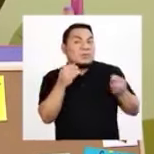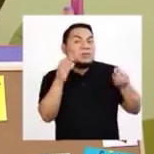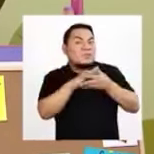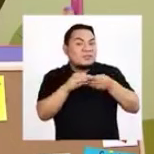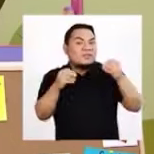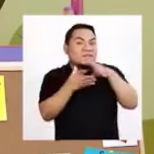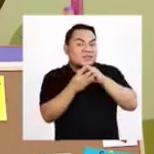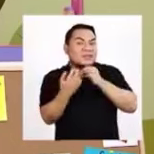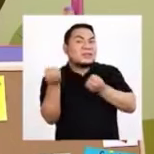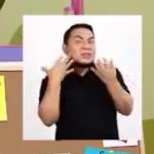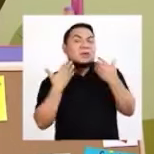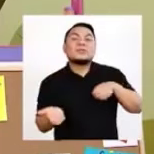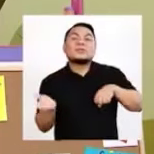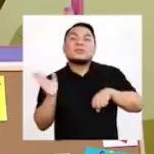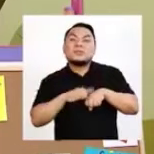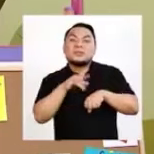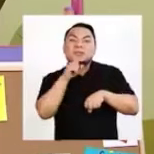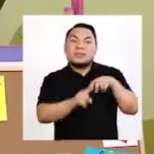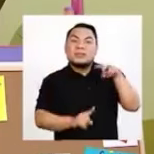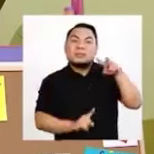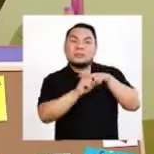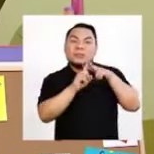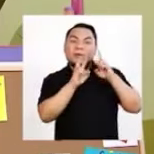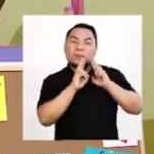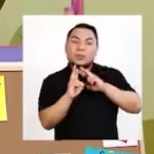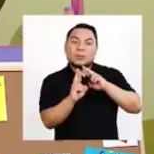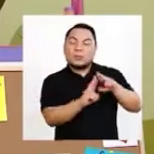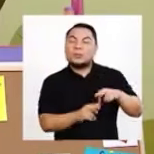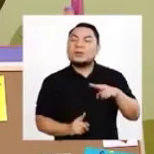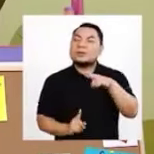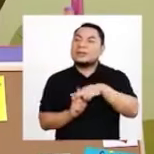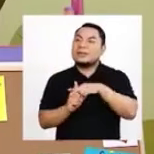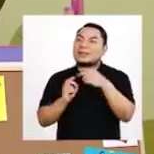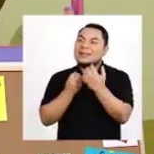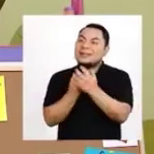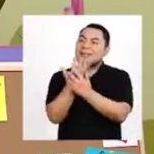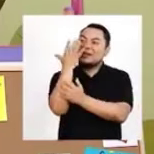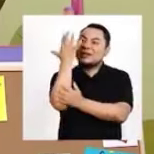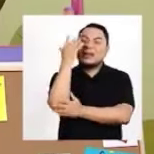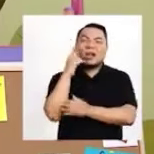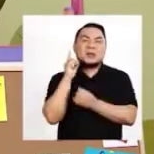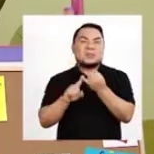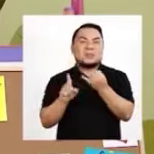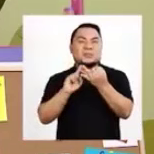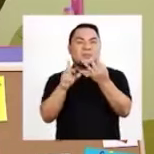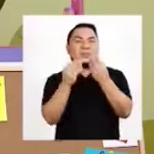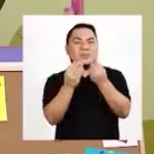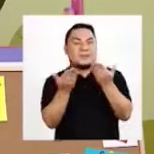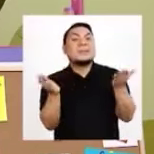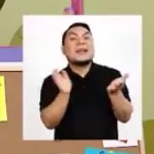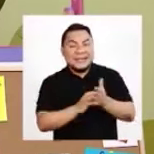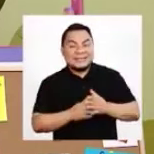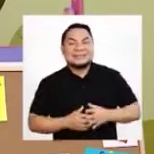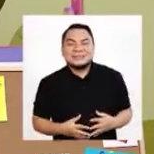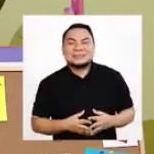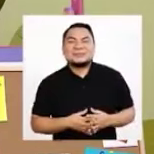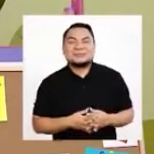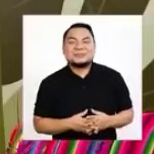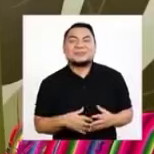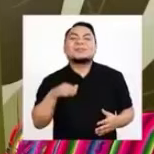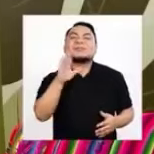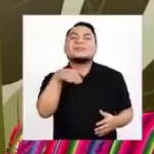relatos fantásticos sobre el origen de los ríos, las plantas y muchas cosas